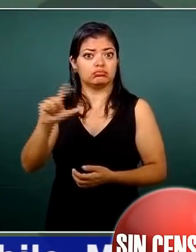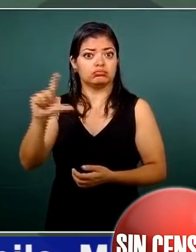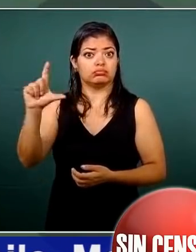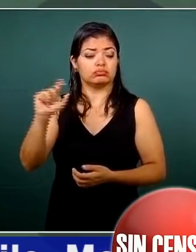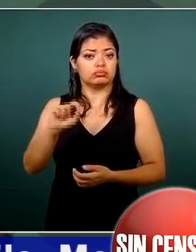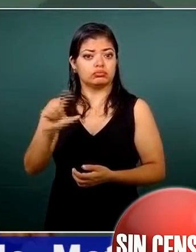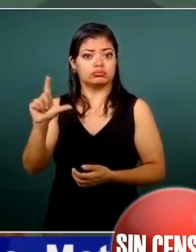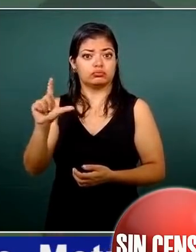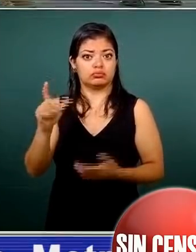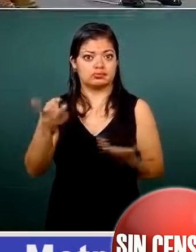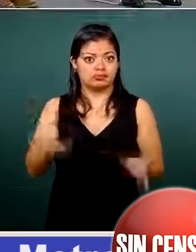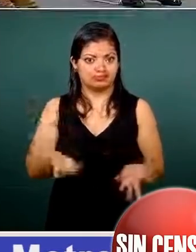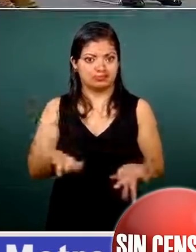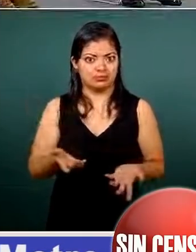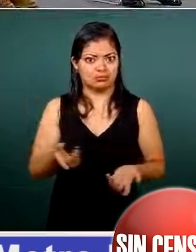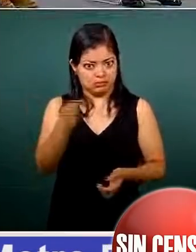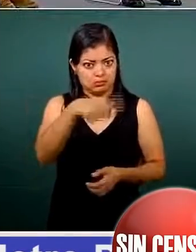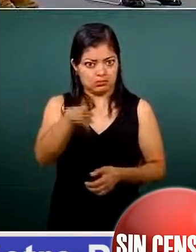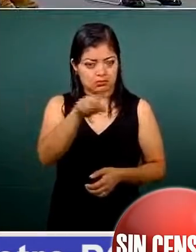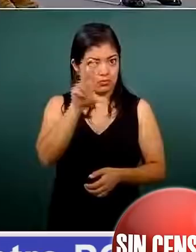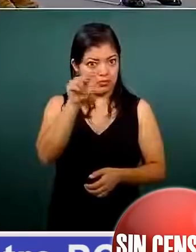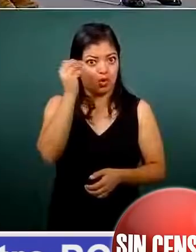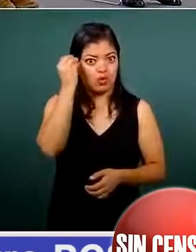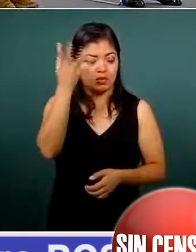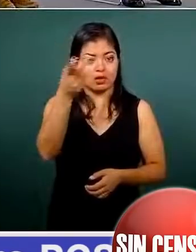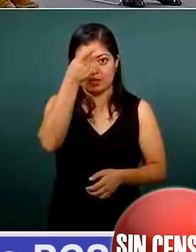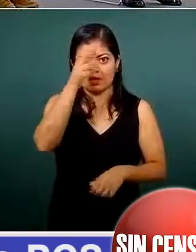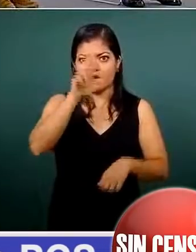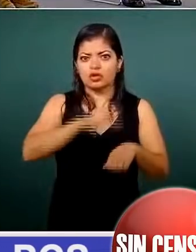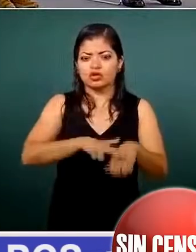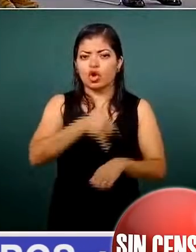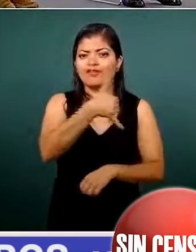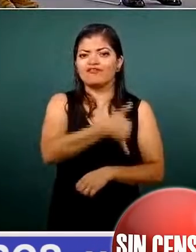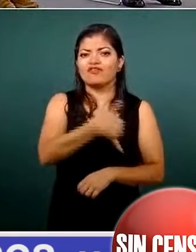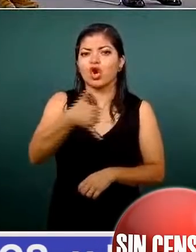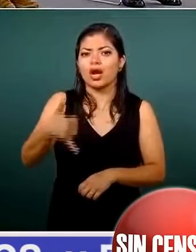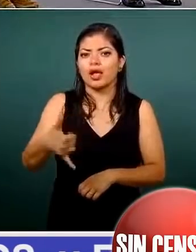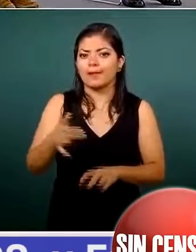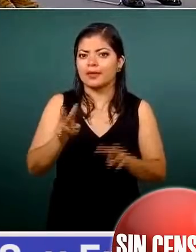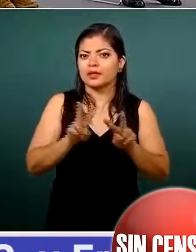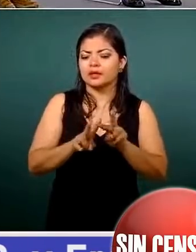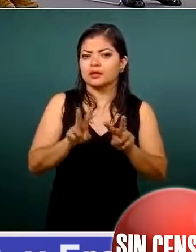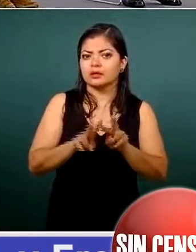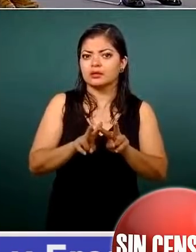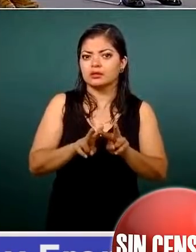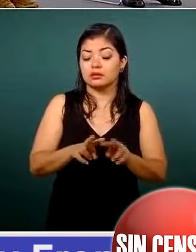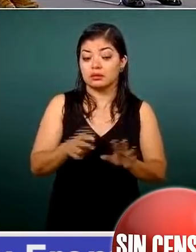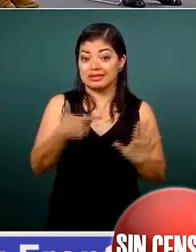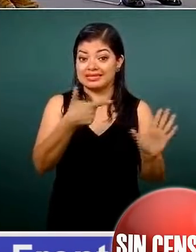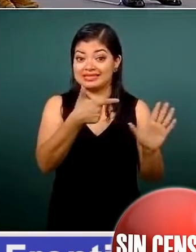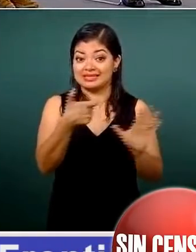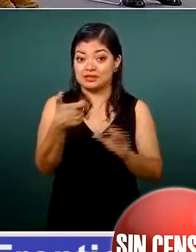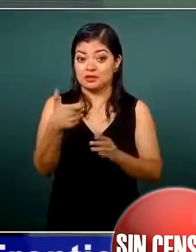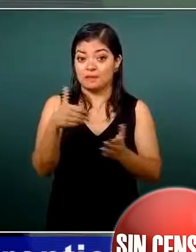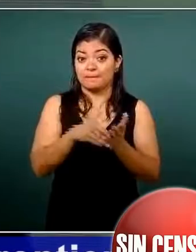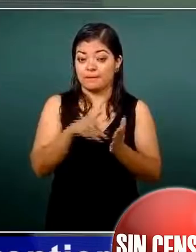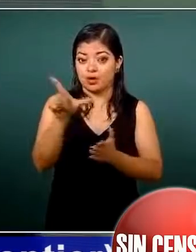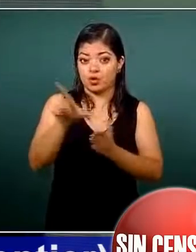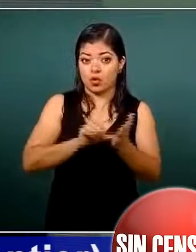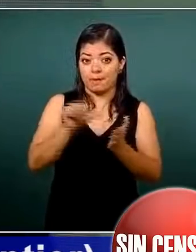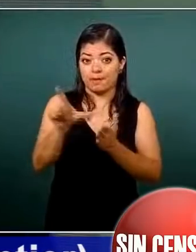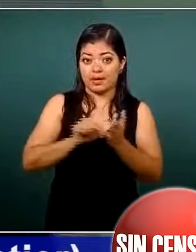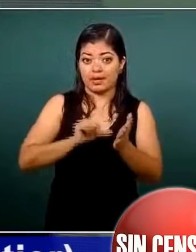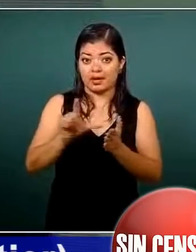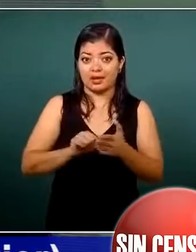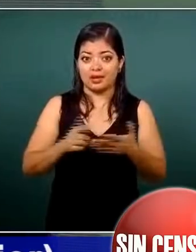No olvidemos, el director del Infonavit ganaba 700,000 pesos mensuales.